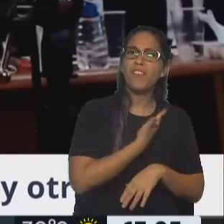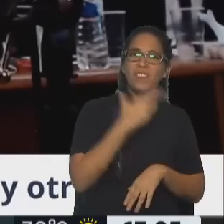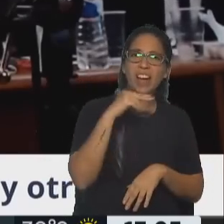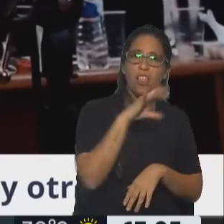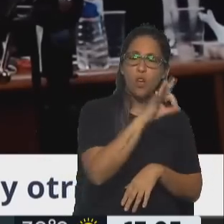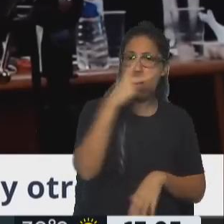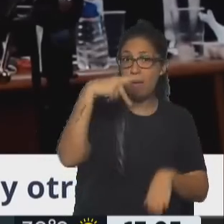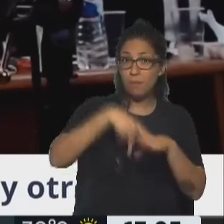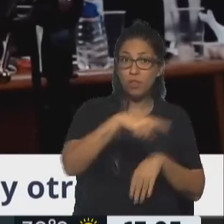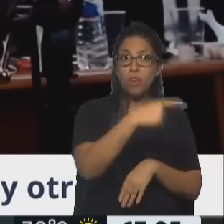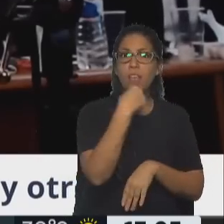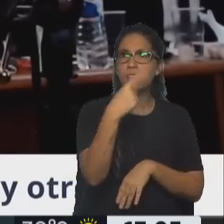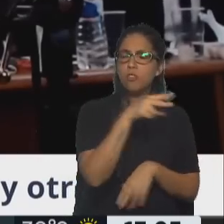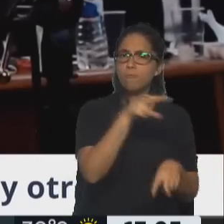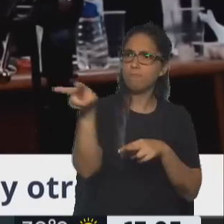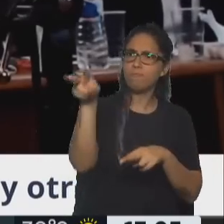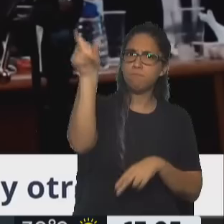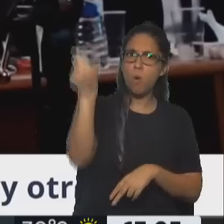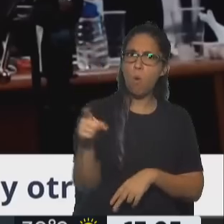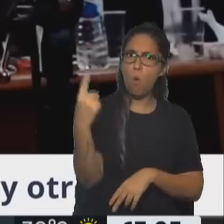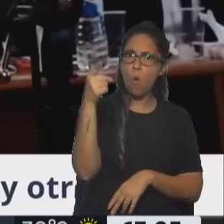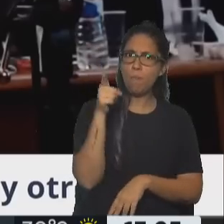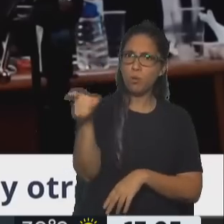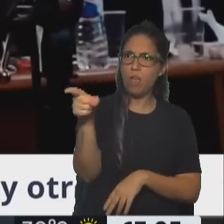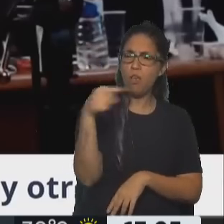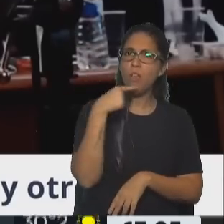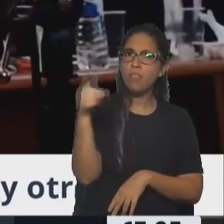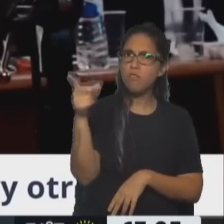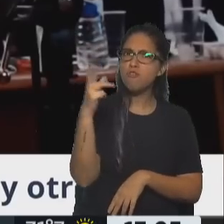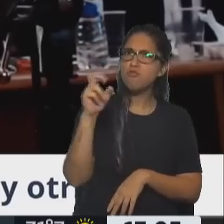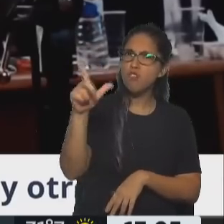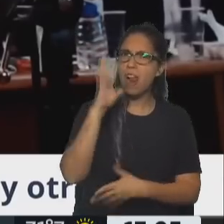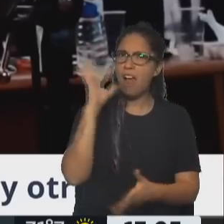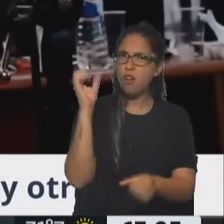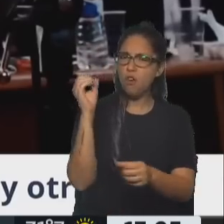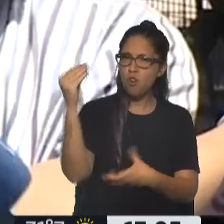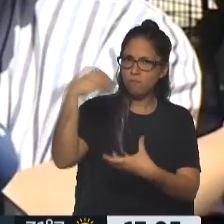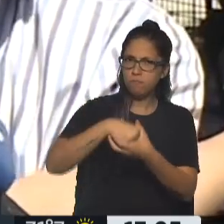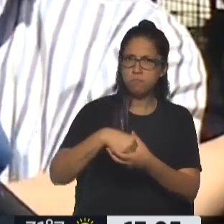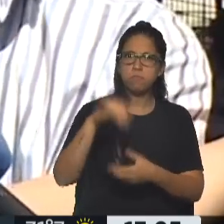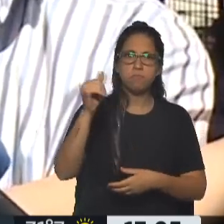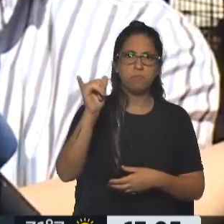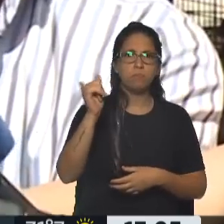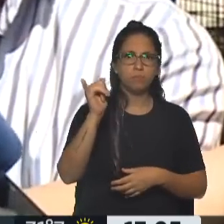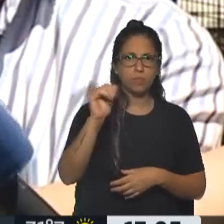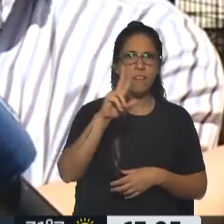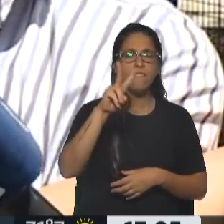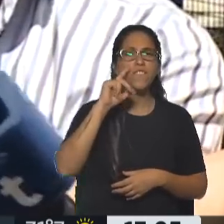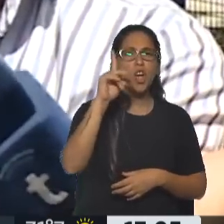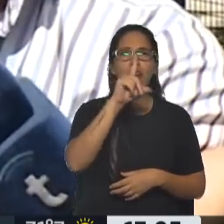cuarto intermedio, ¿reconoció a uno de los imputados y le asignó algún tipo de rol? Sí, sí, a Violás.